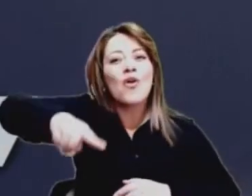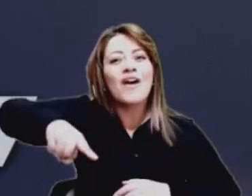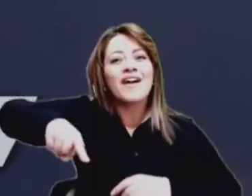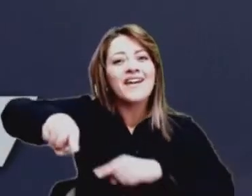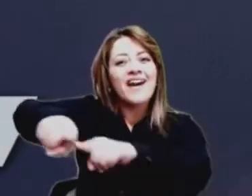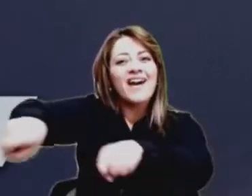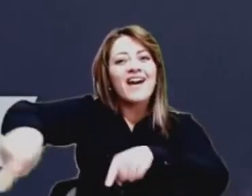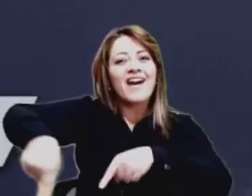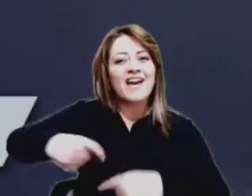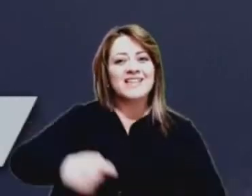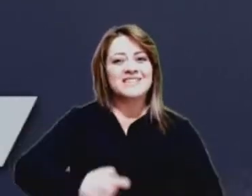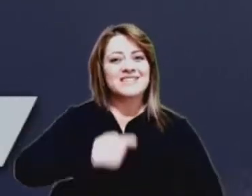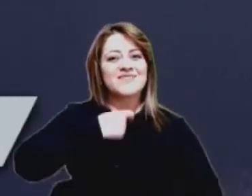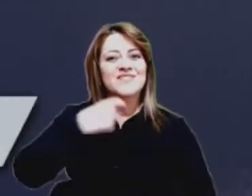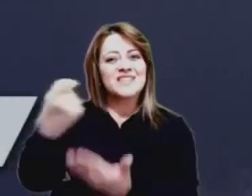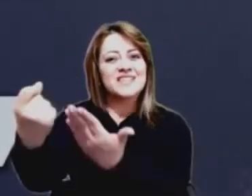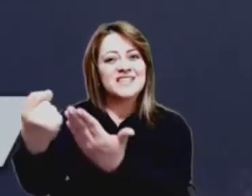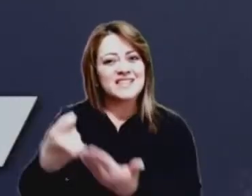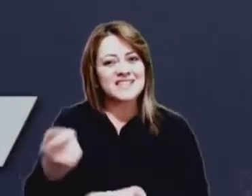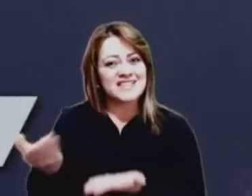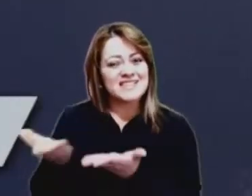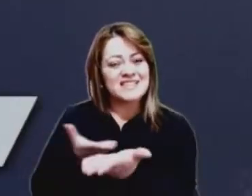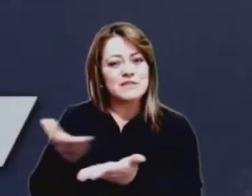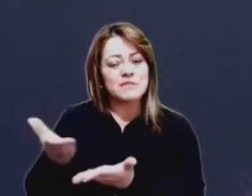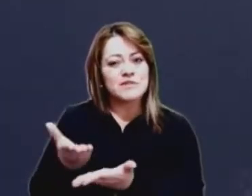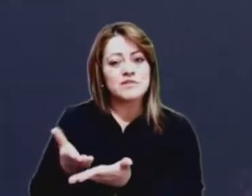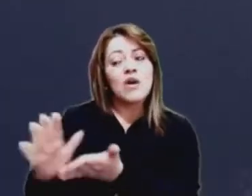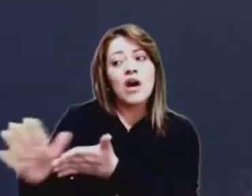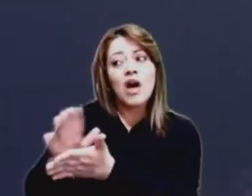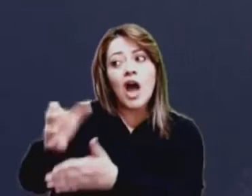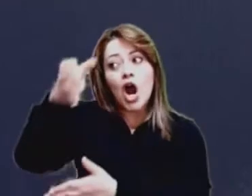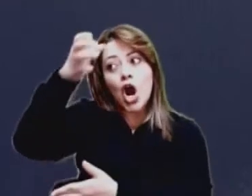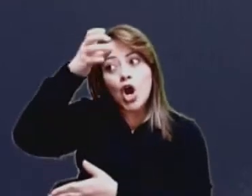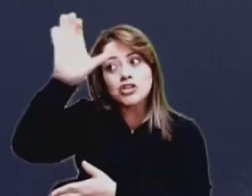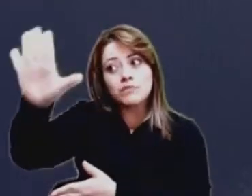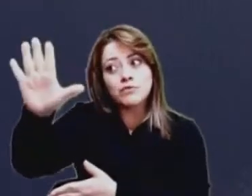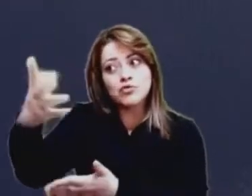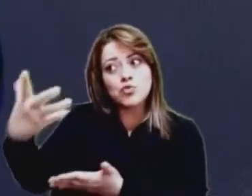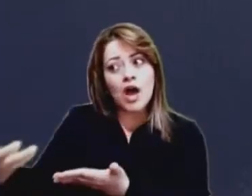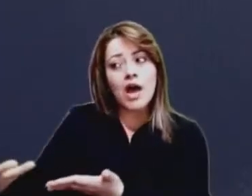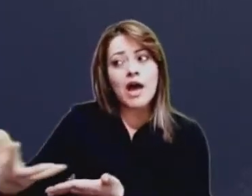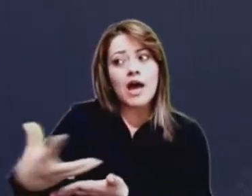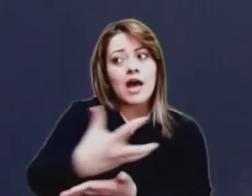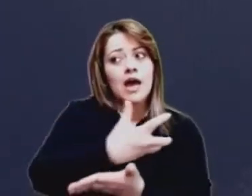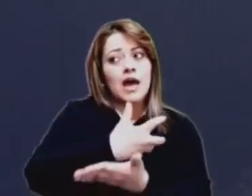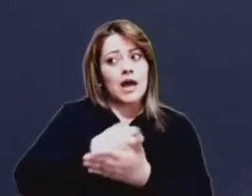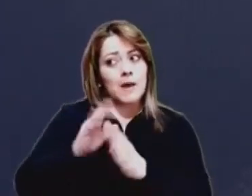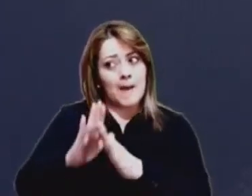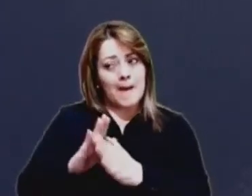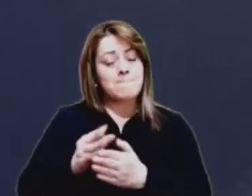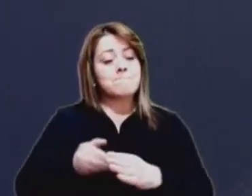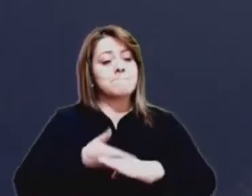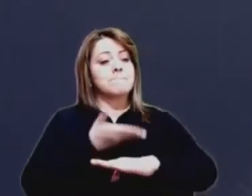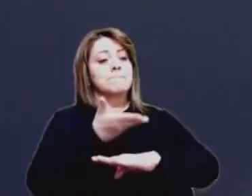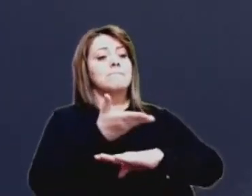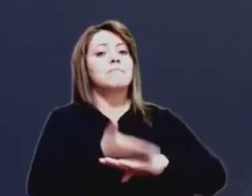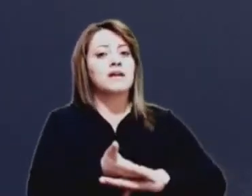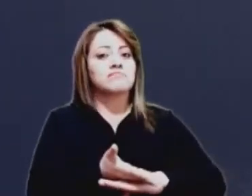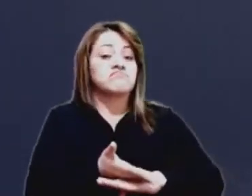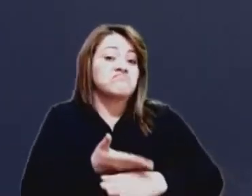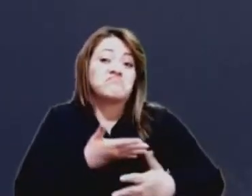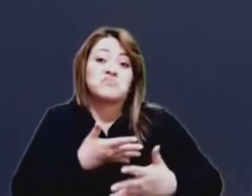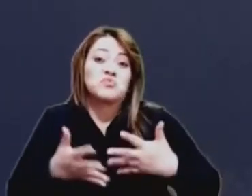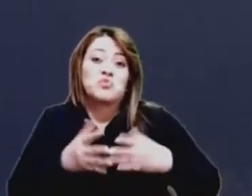es muy efectivo es muy tranquilizador independientemente de la decisión que se